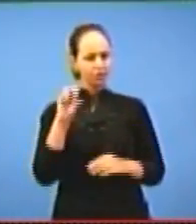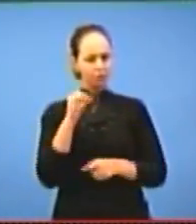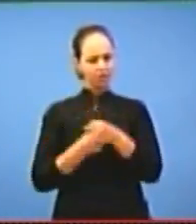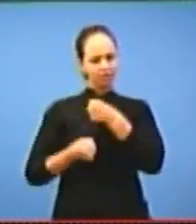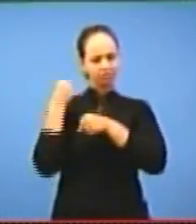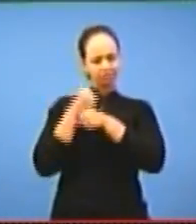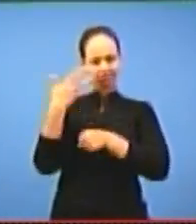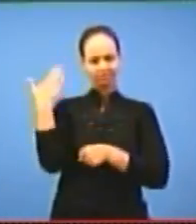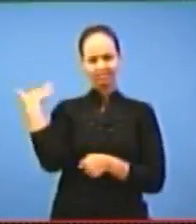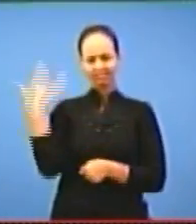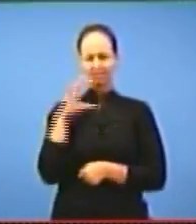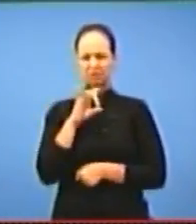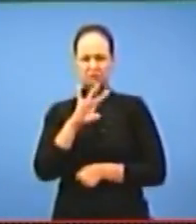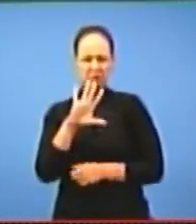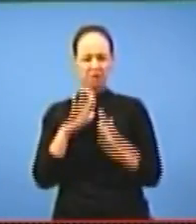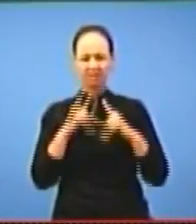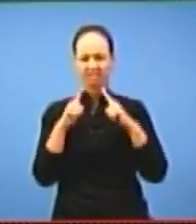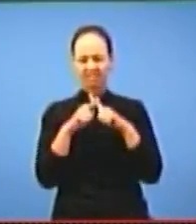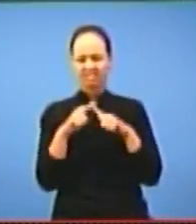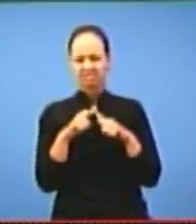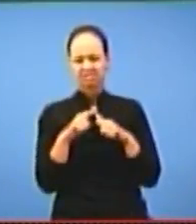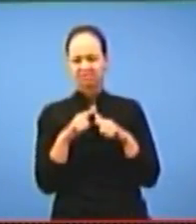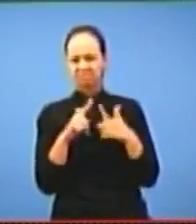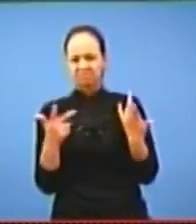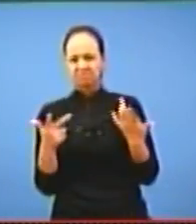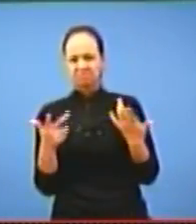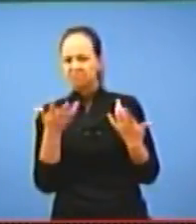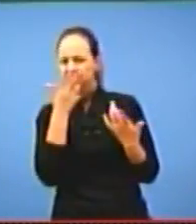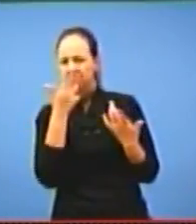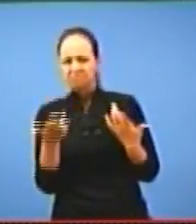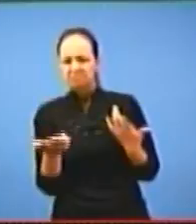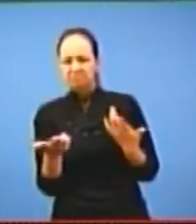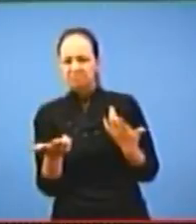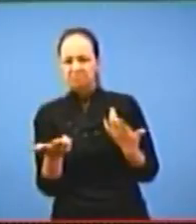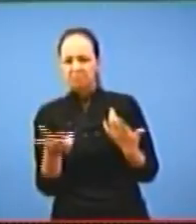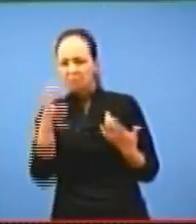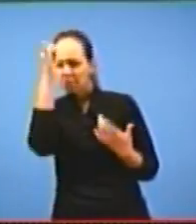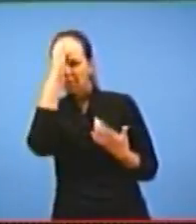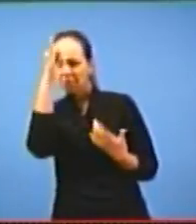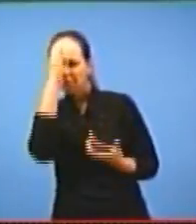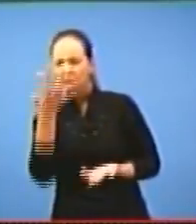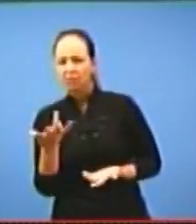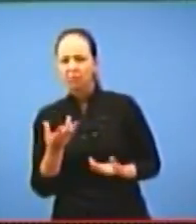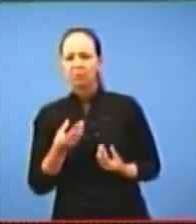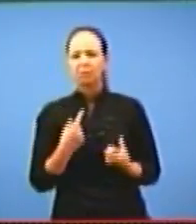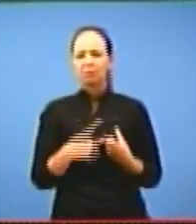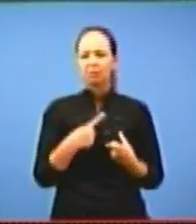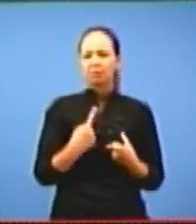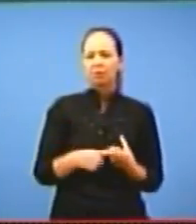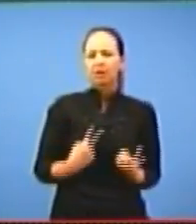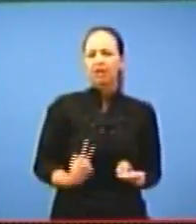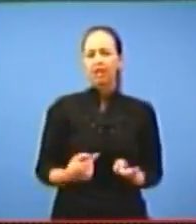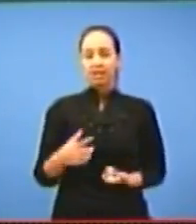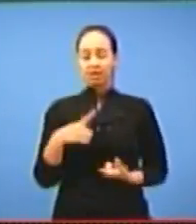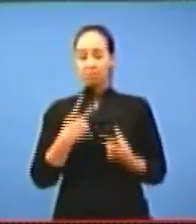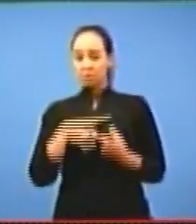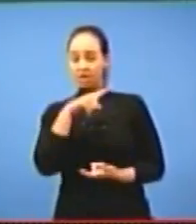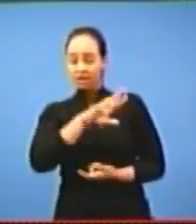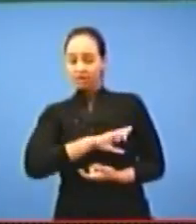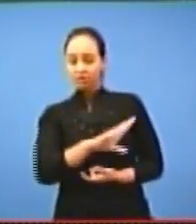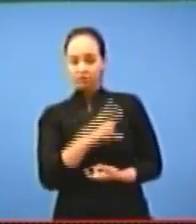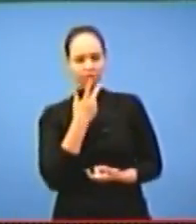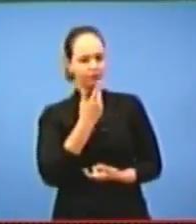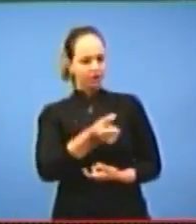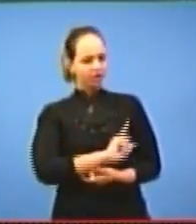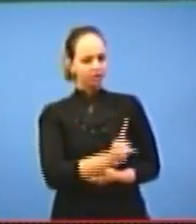para hacer una iglesia. Nos levantó y nos dio un mensaje dividido en dos partes para hablar lo que la religión no ha hablado.